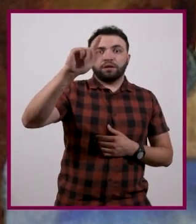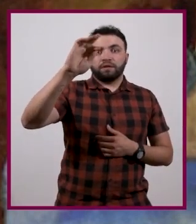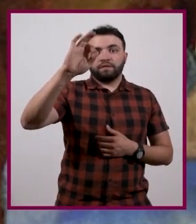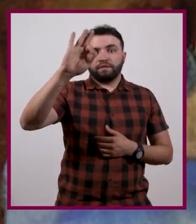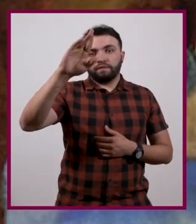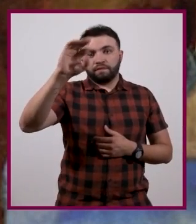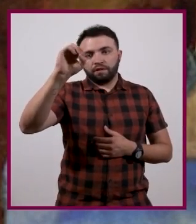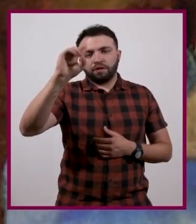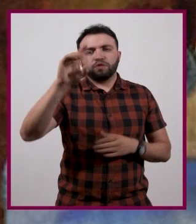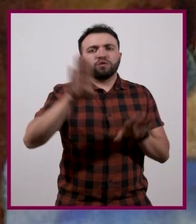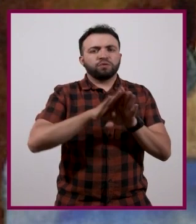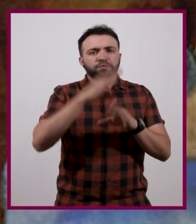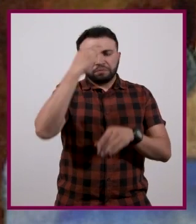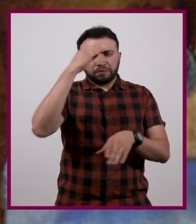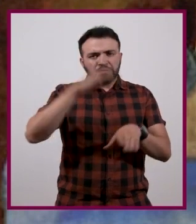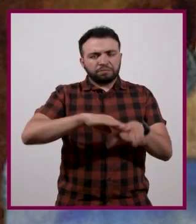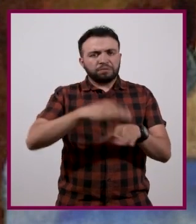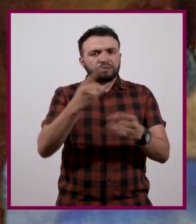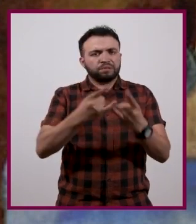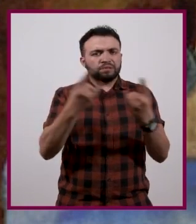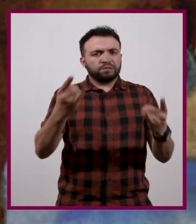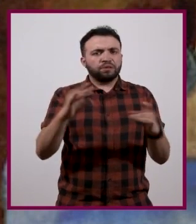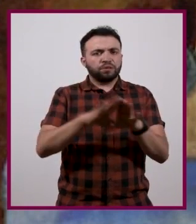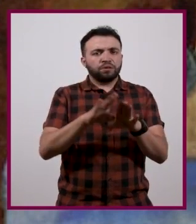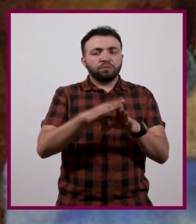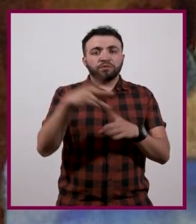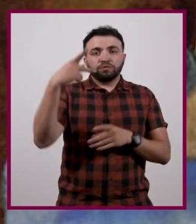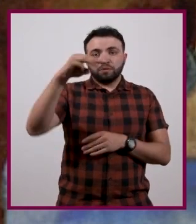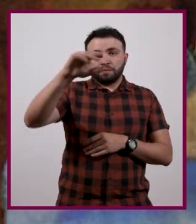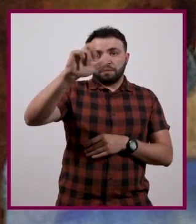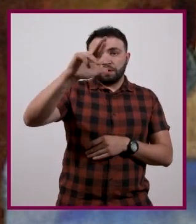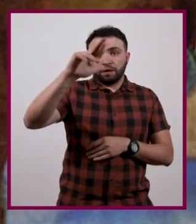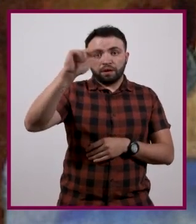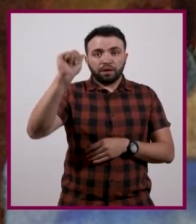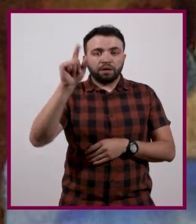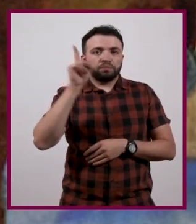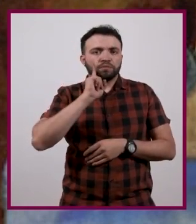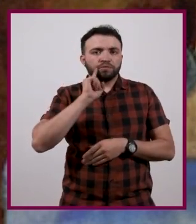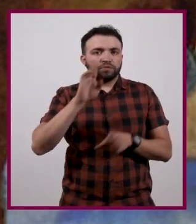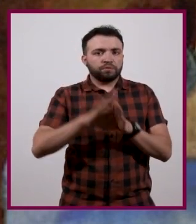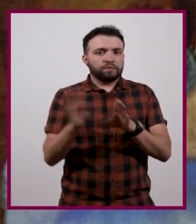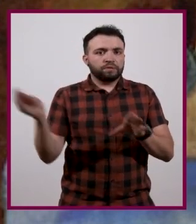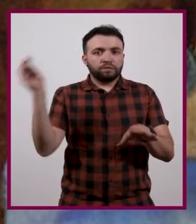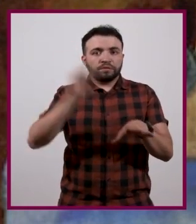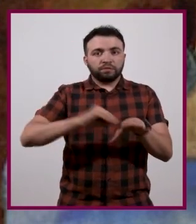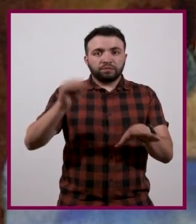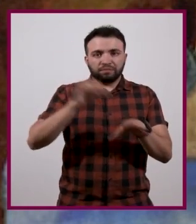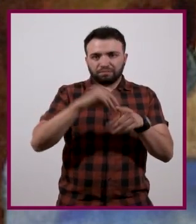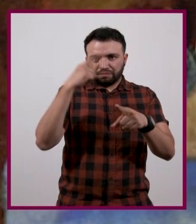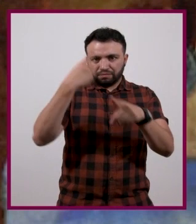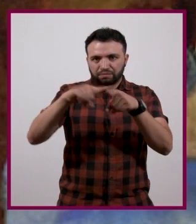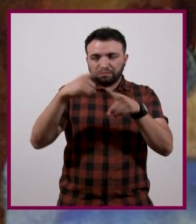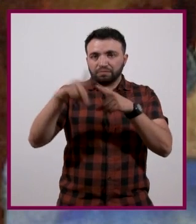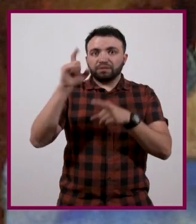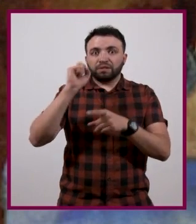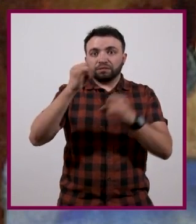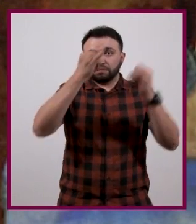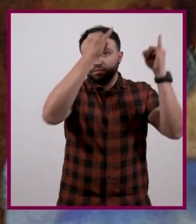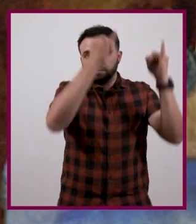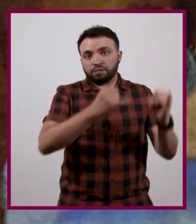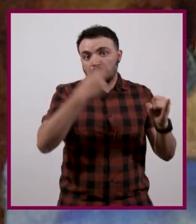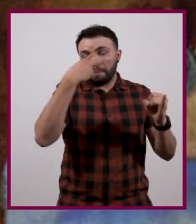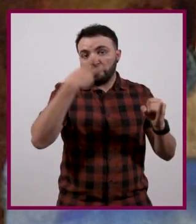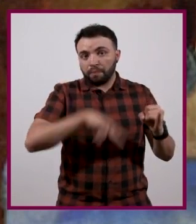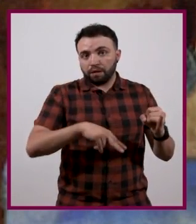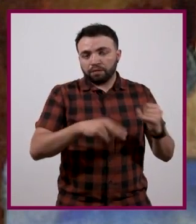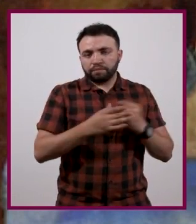Memoria, nos acercaremos a la obra del artista María Izquierdo, una mujer que aportó diversidad al discurso sobre la identidad mexicana. Y no